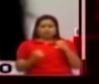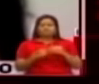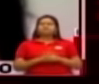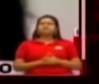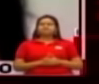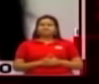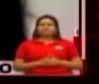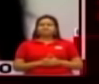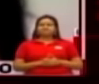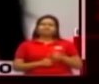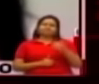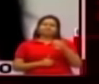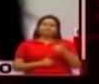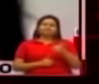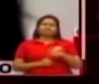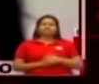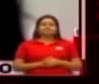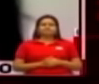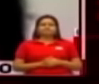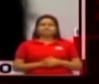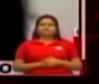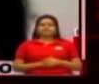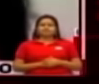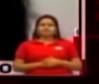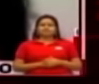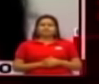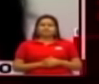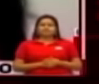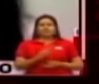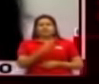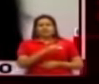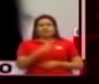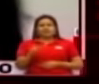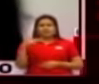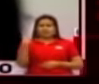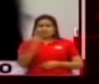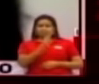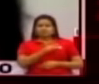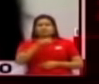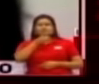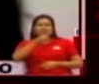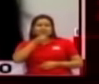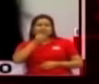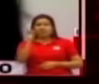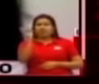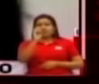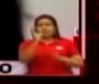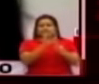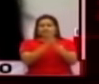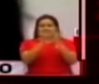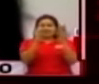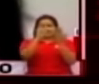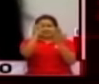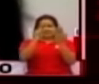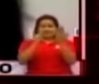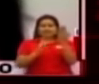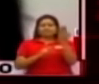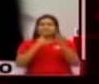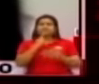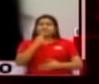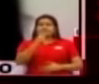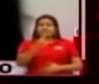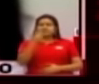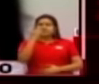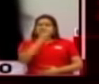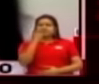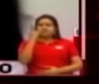poquito, Ana, porque sabes que en algunos reportajes y artículos últimamente se ha dicho que el